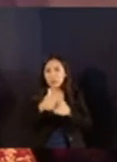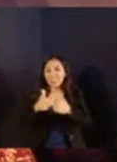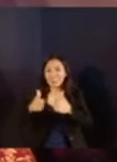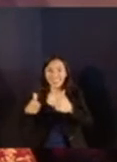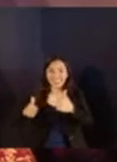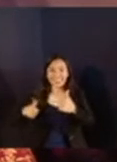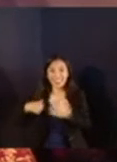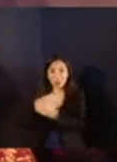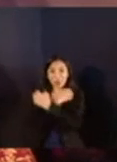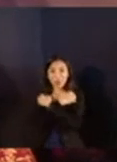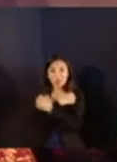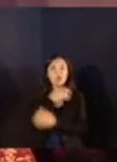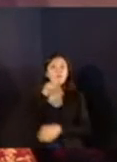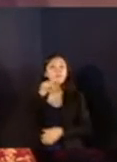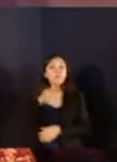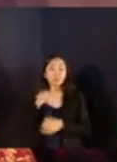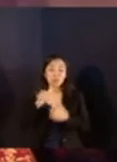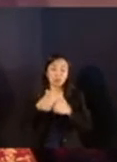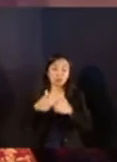social.